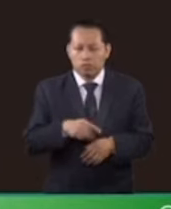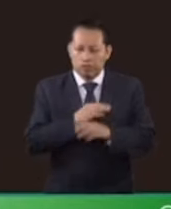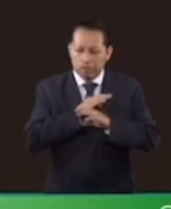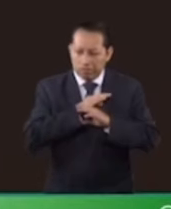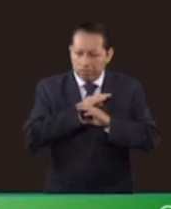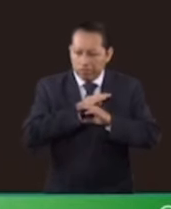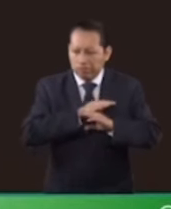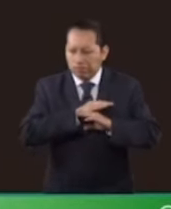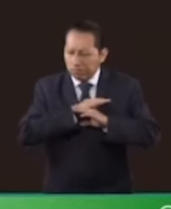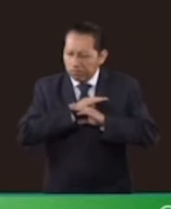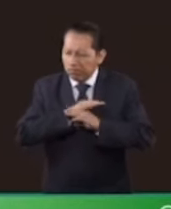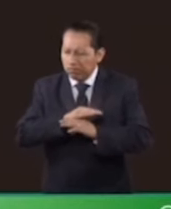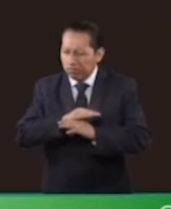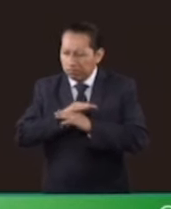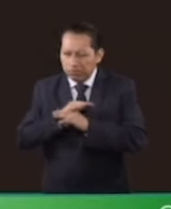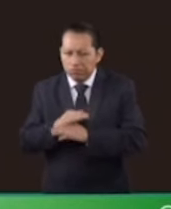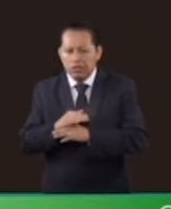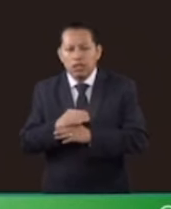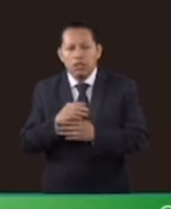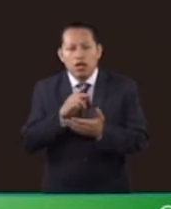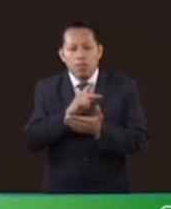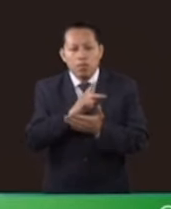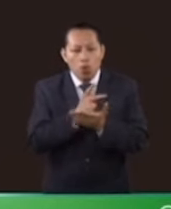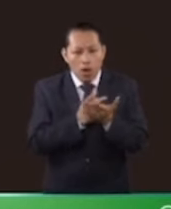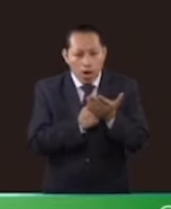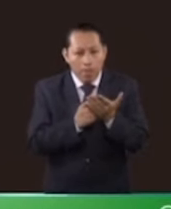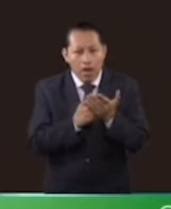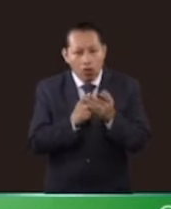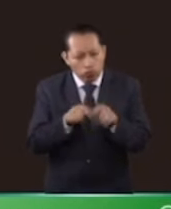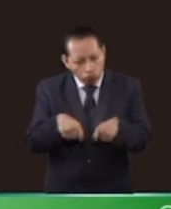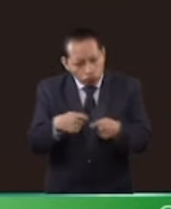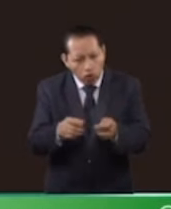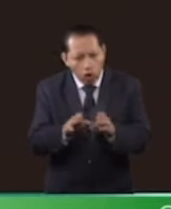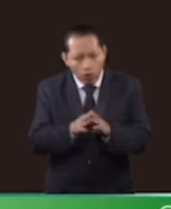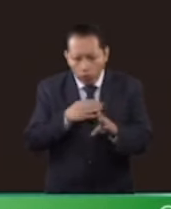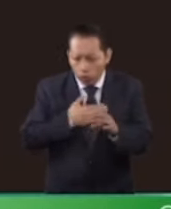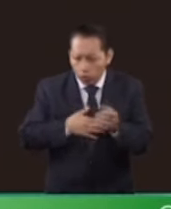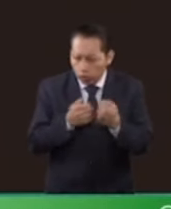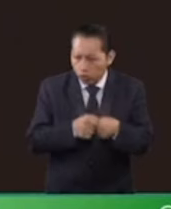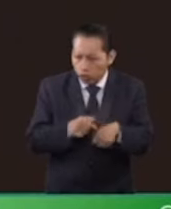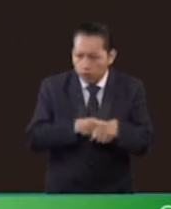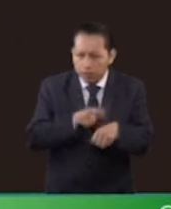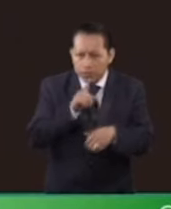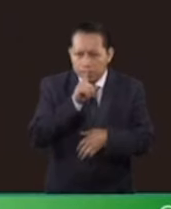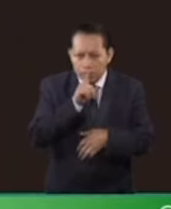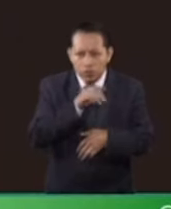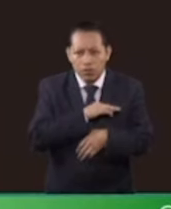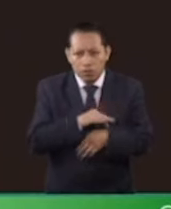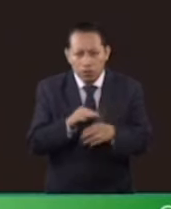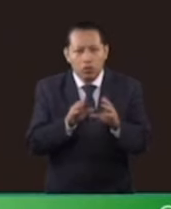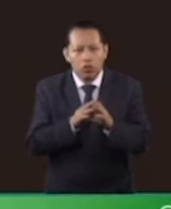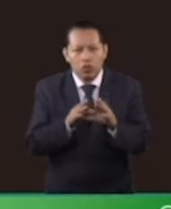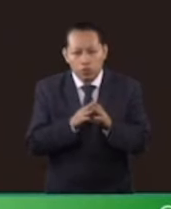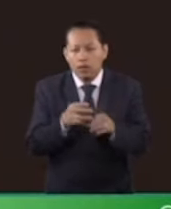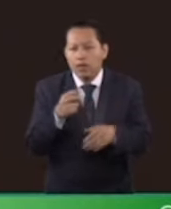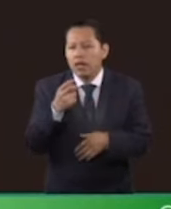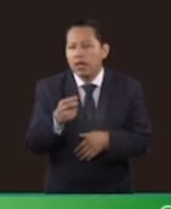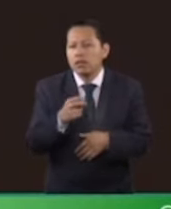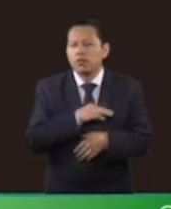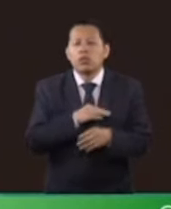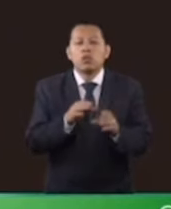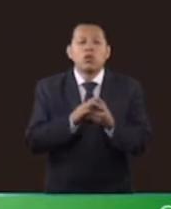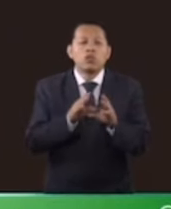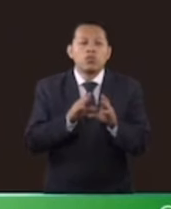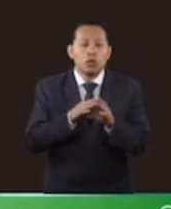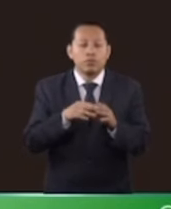a entregar los programas como justicia social y lo hacen como clientelismo